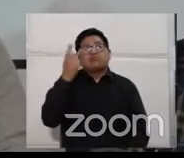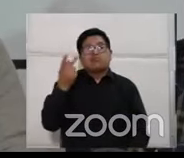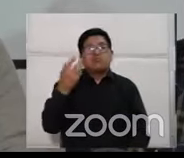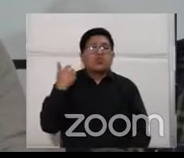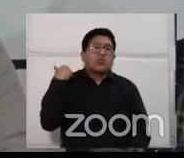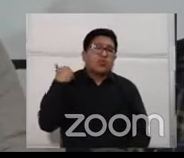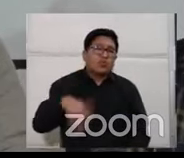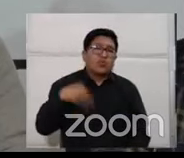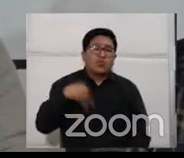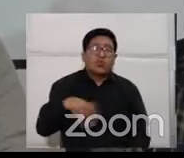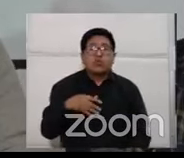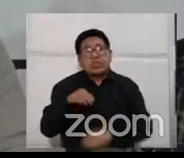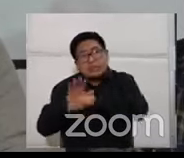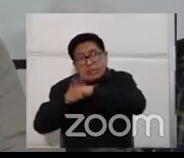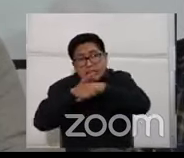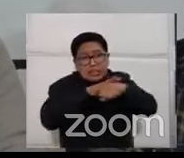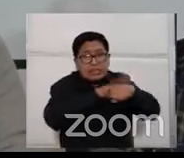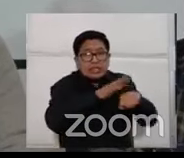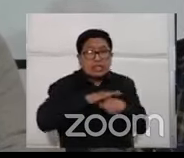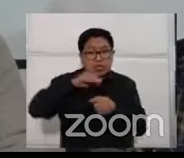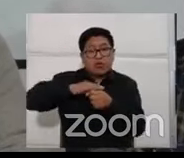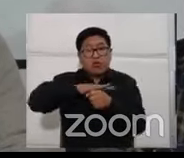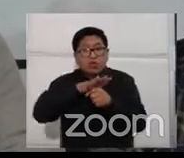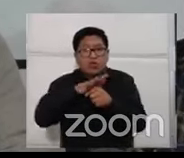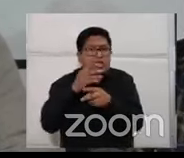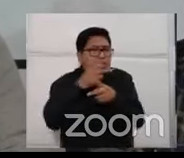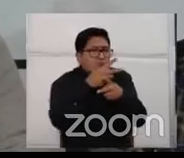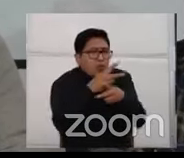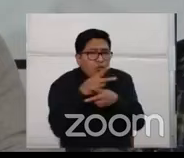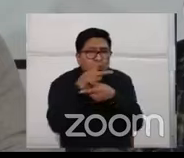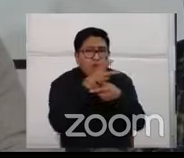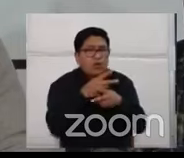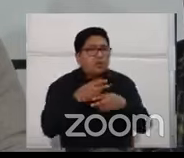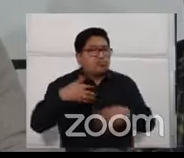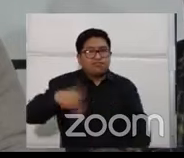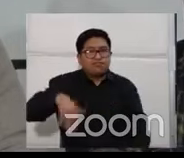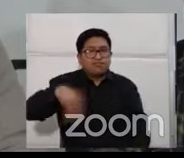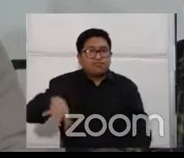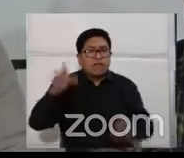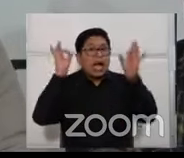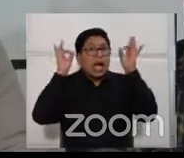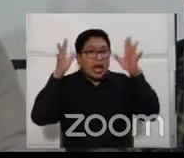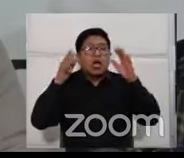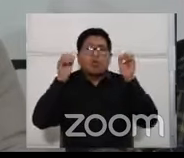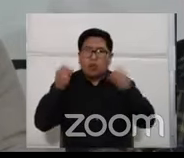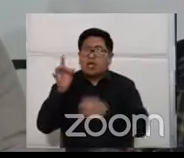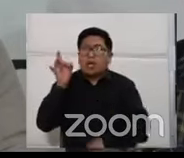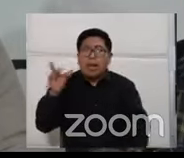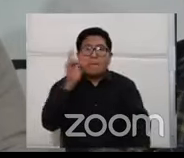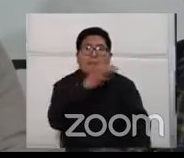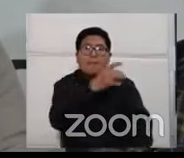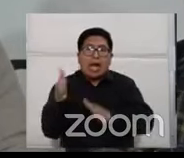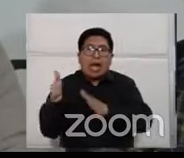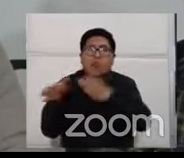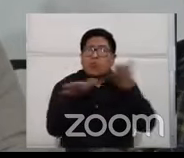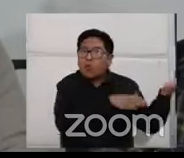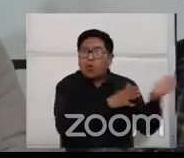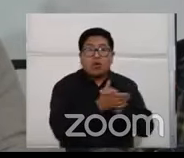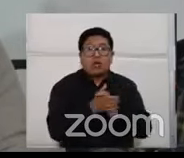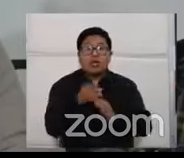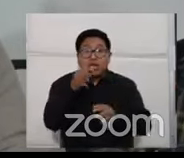que no nos descubrimos está esta enfermedad si es real si puede matar a las personas que tienen una enfermedad de base